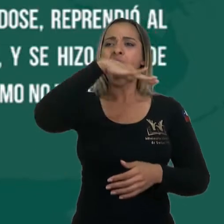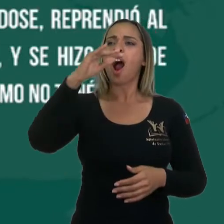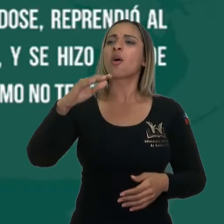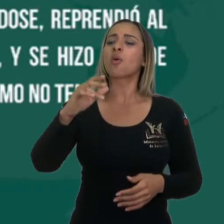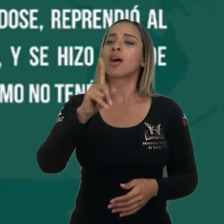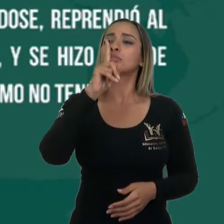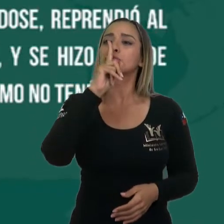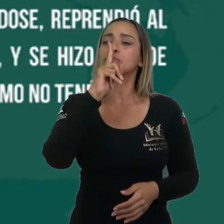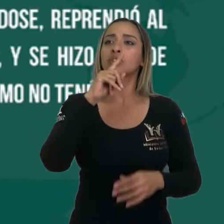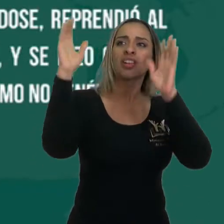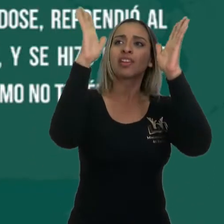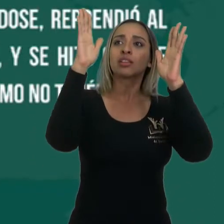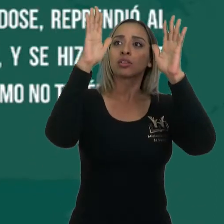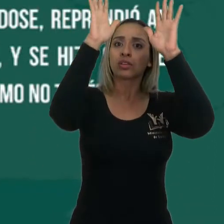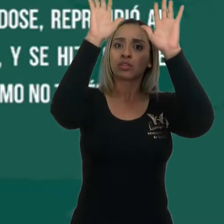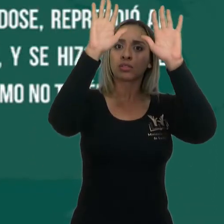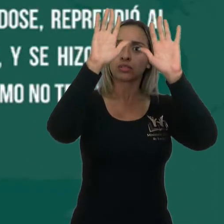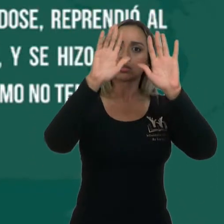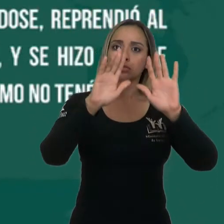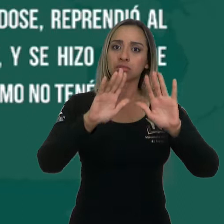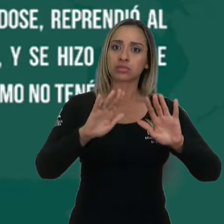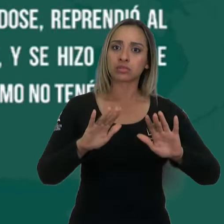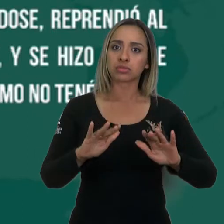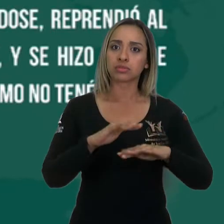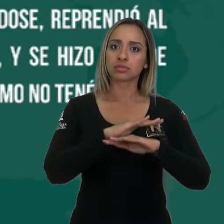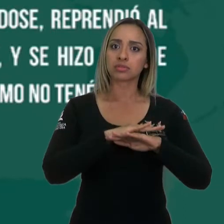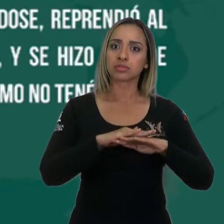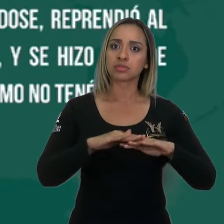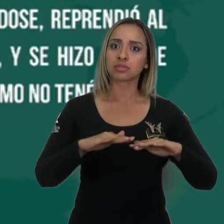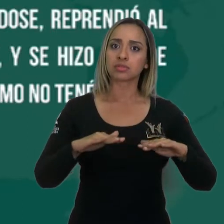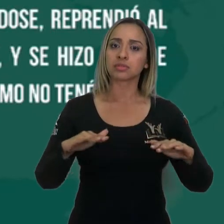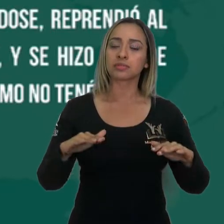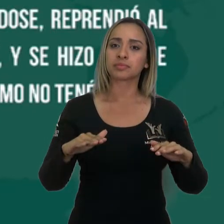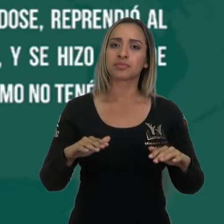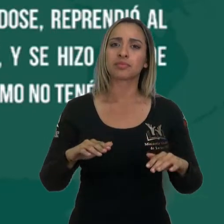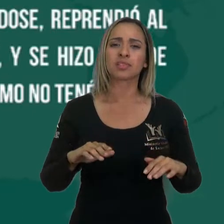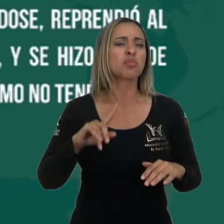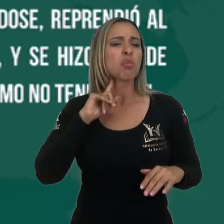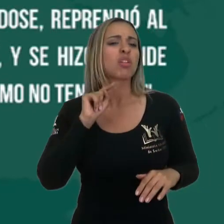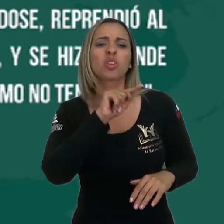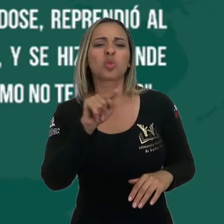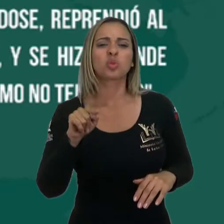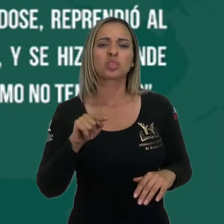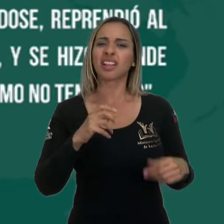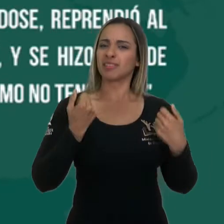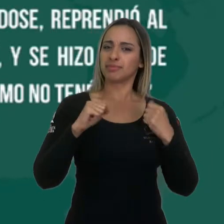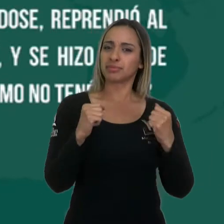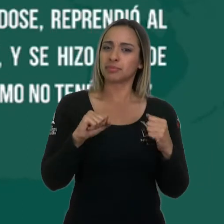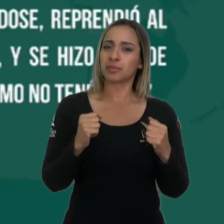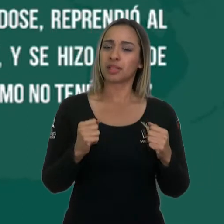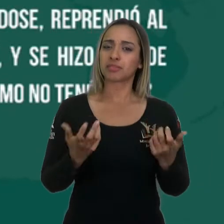enmudece y cesó el viento y se hizo gran bonanza. Y les dijo, porque estáis así